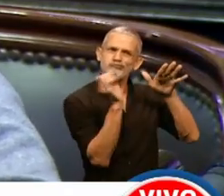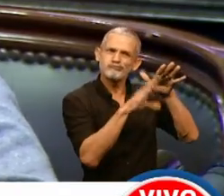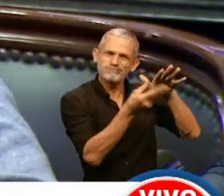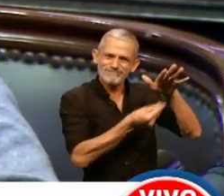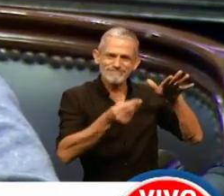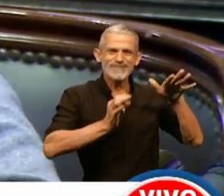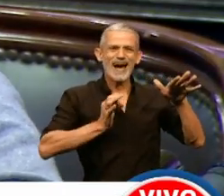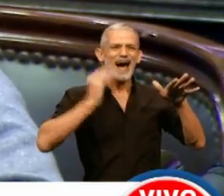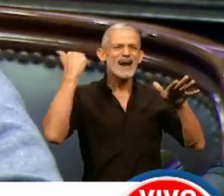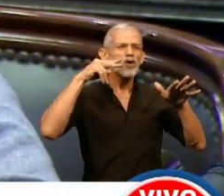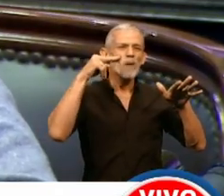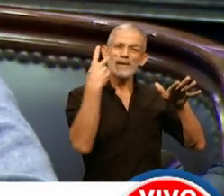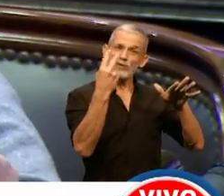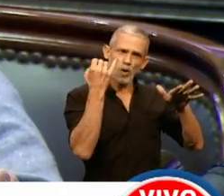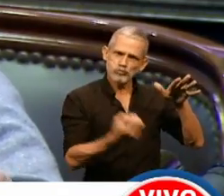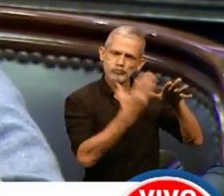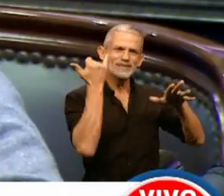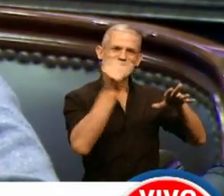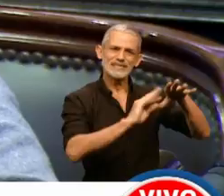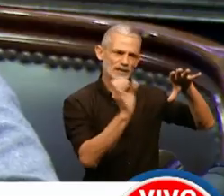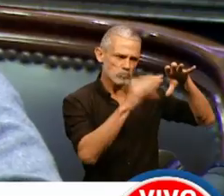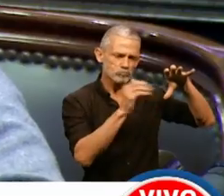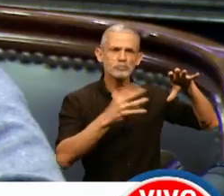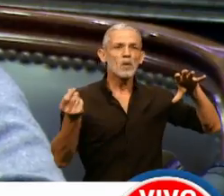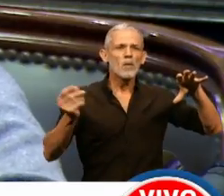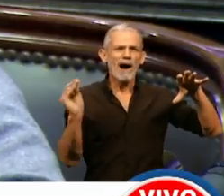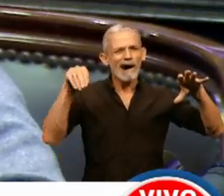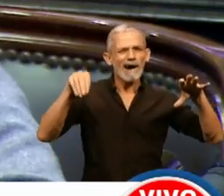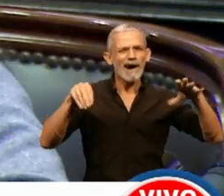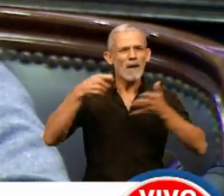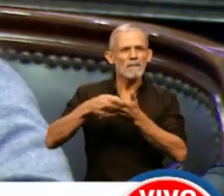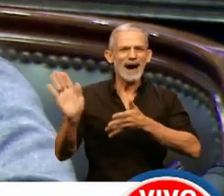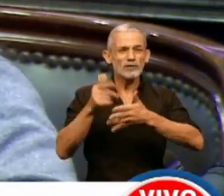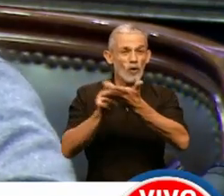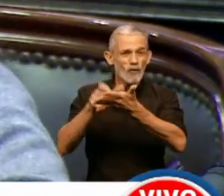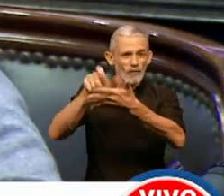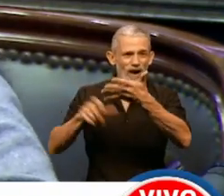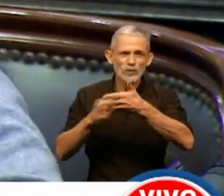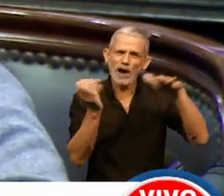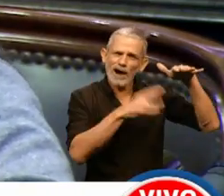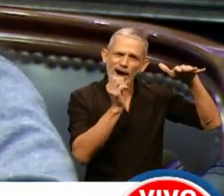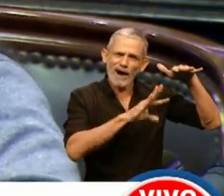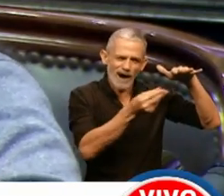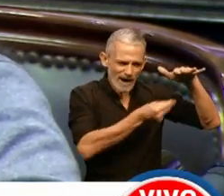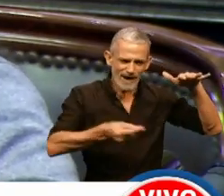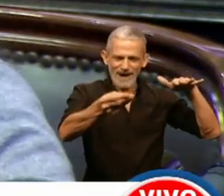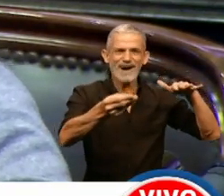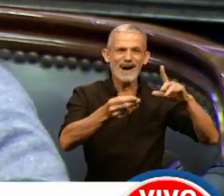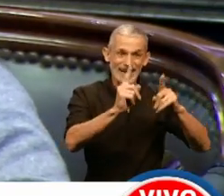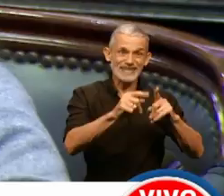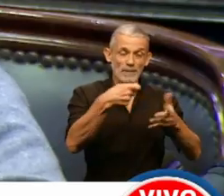en el 2002 que se forma con un cargo que claramente se pagan los usuarios de todo el país incluso lo de las zonas frías